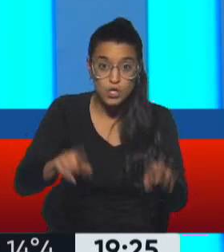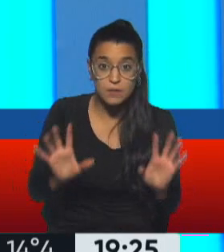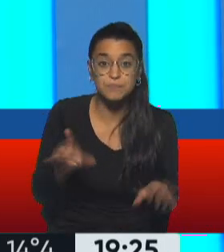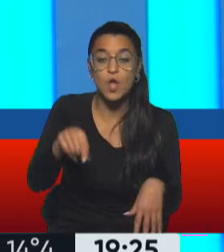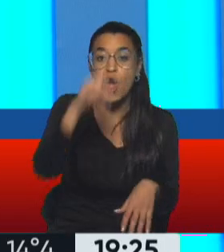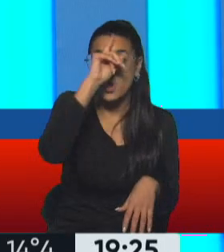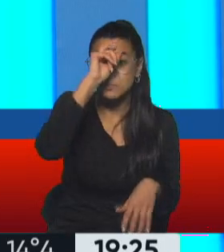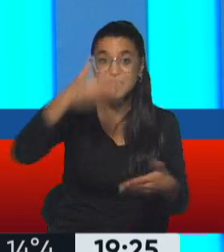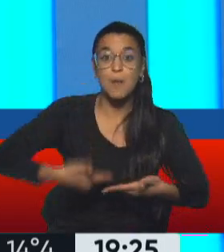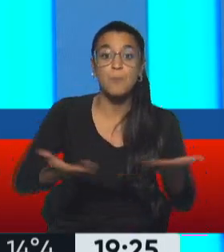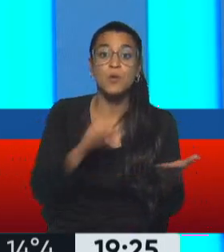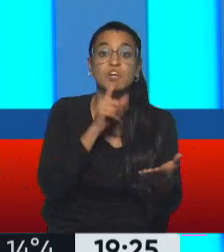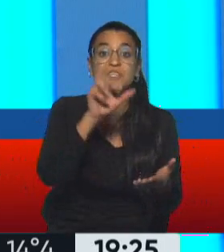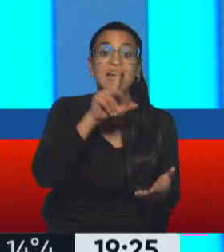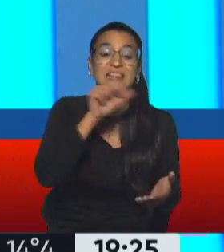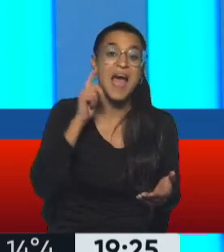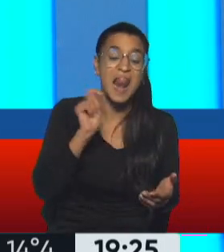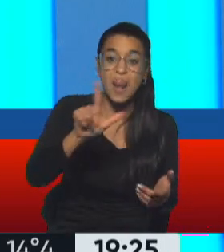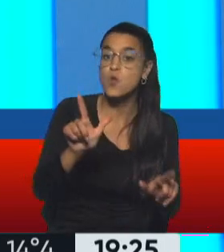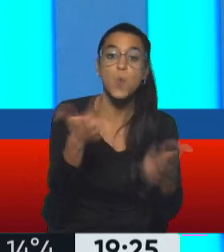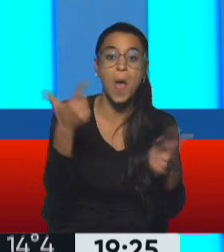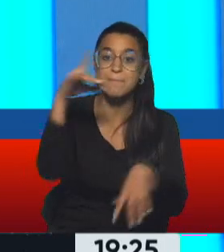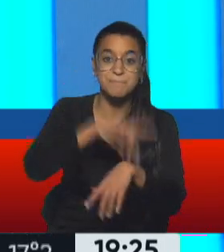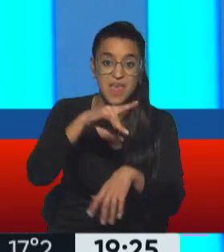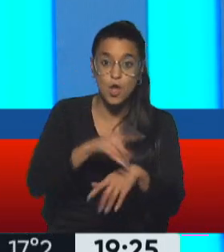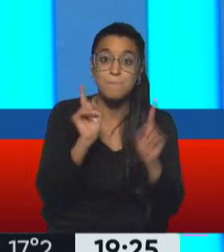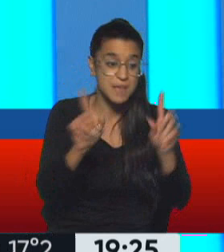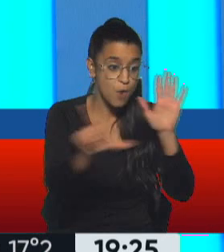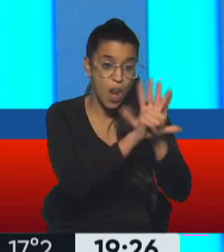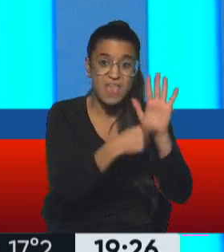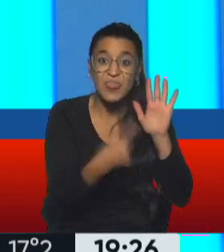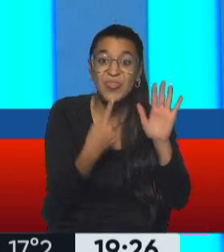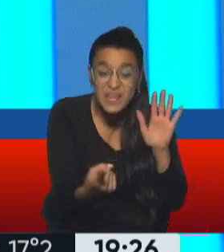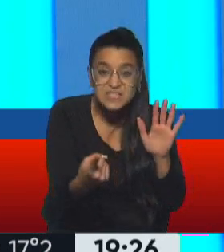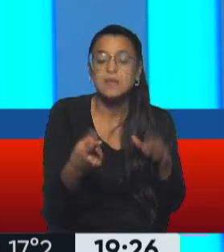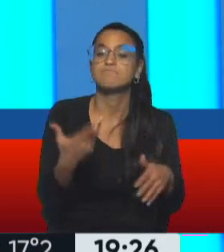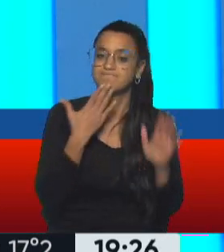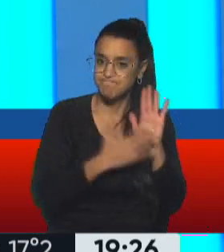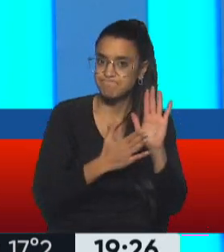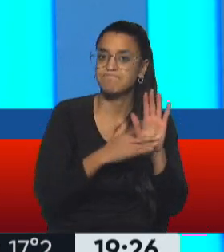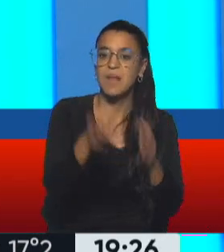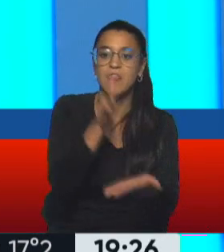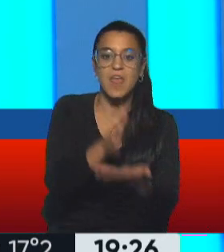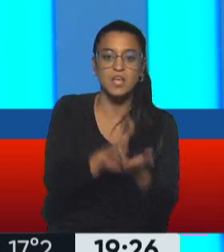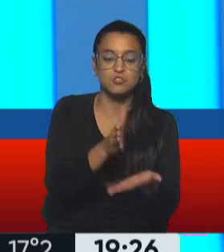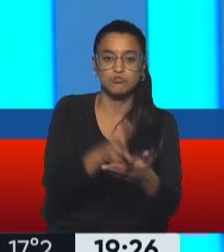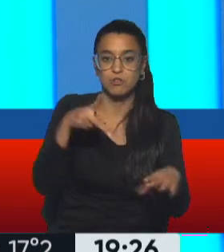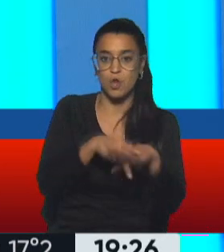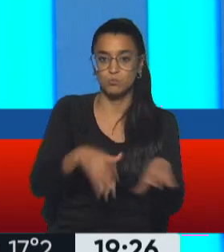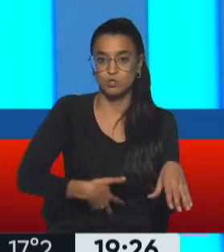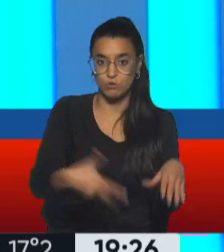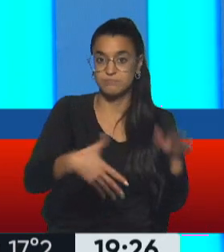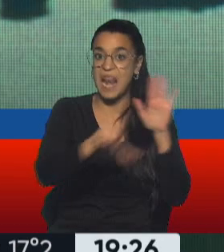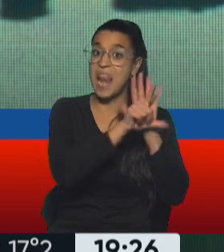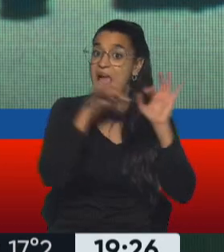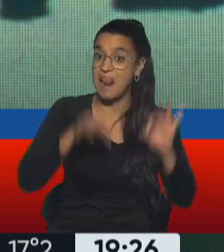en el Hospital Público de Tartagal, no hay médicos que, tal como lo establece la ley, garanticen el derecho a la interrupción legal del embarazo.